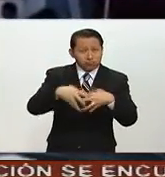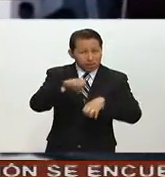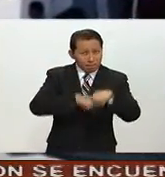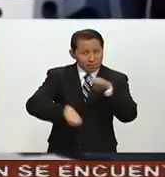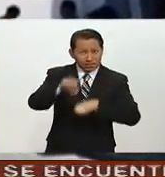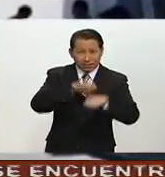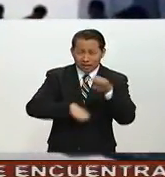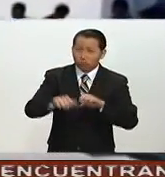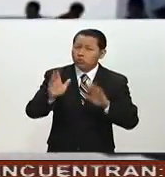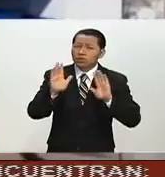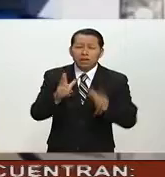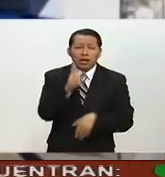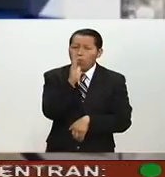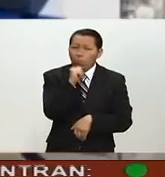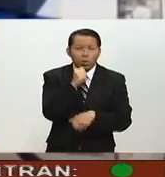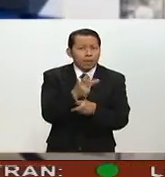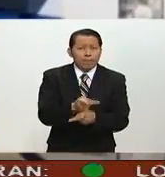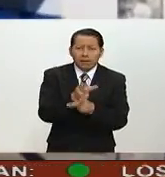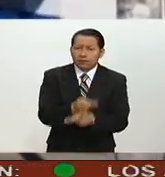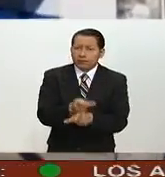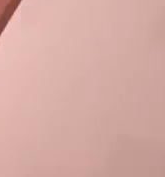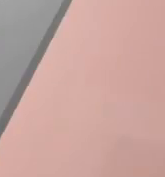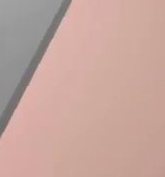y exigen que se aplique la ley.